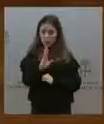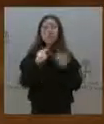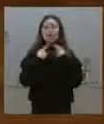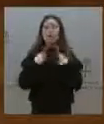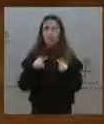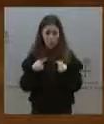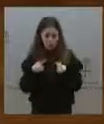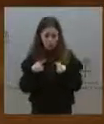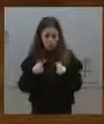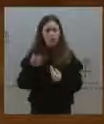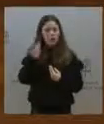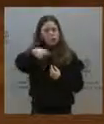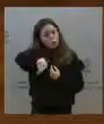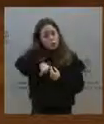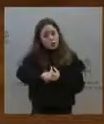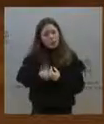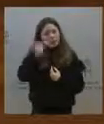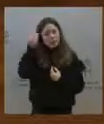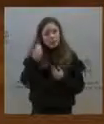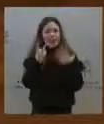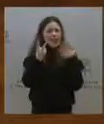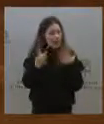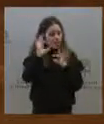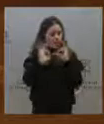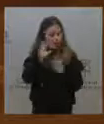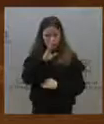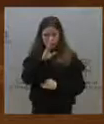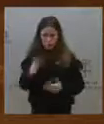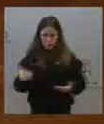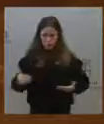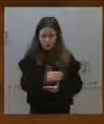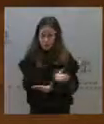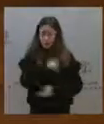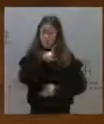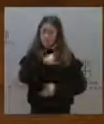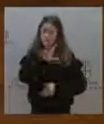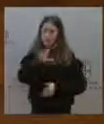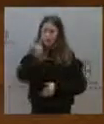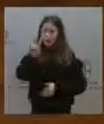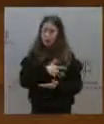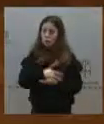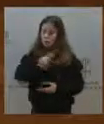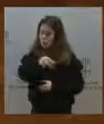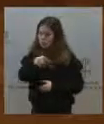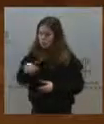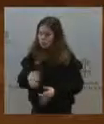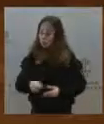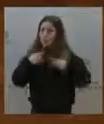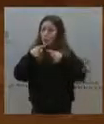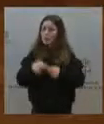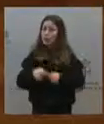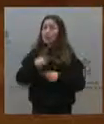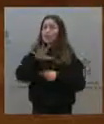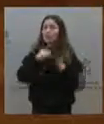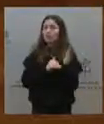impuestos directos recauden en Asturias 152 millones de euros para sostener 5.324 millones de euros de gasto?